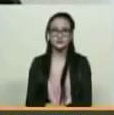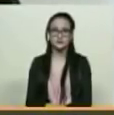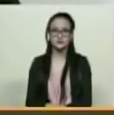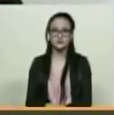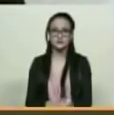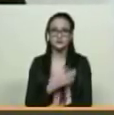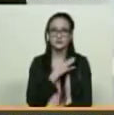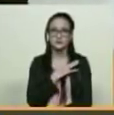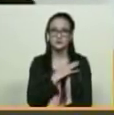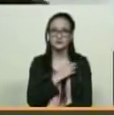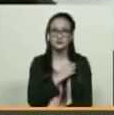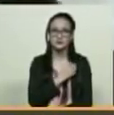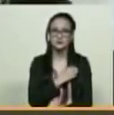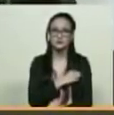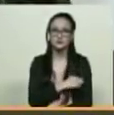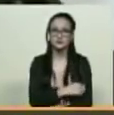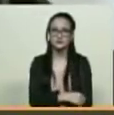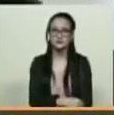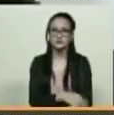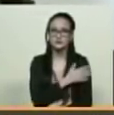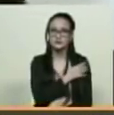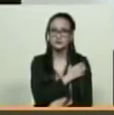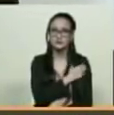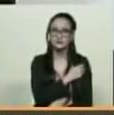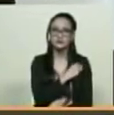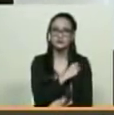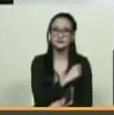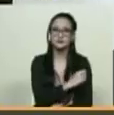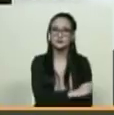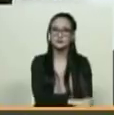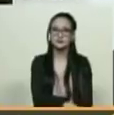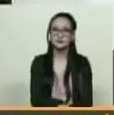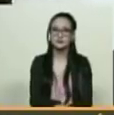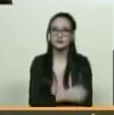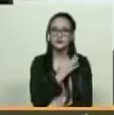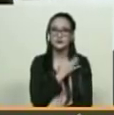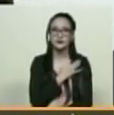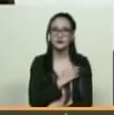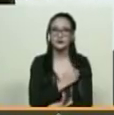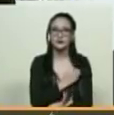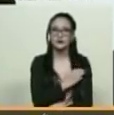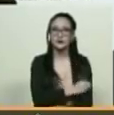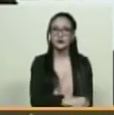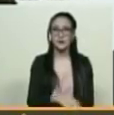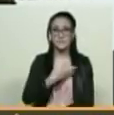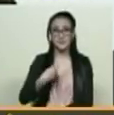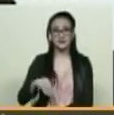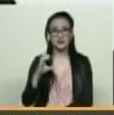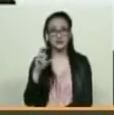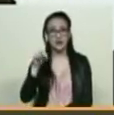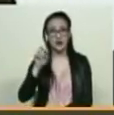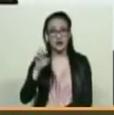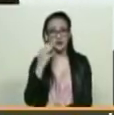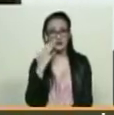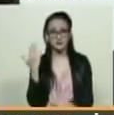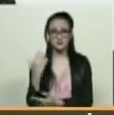Seguidamente, palabras a cargo de la ciudadana Tibisay Lucena Ramírez, presidenta del Consejo Nacional Electoral.